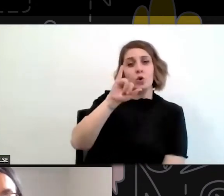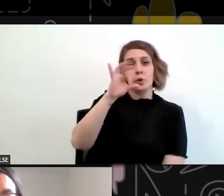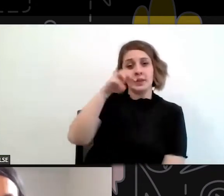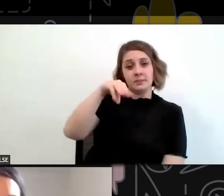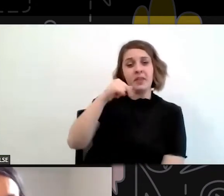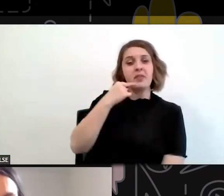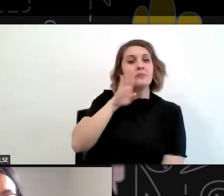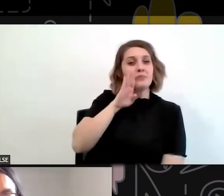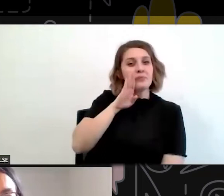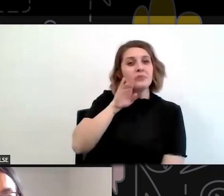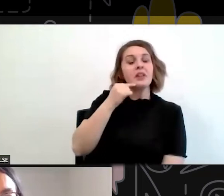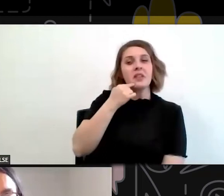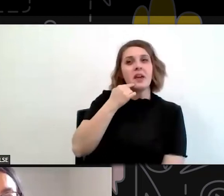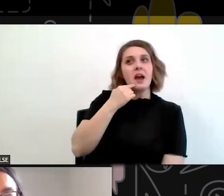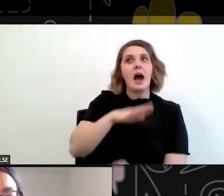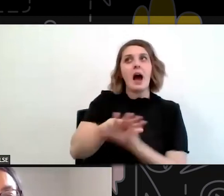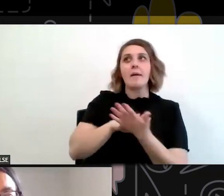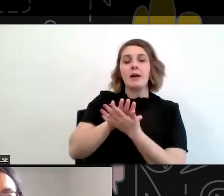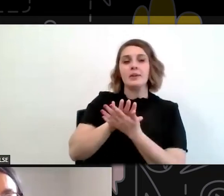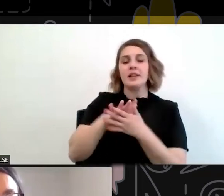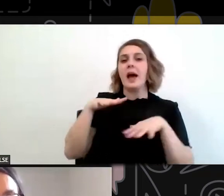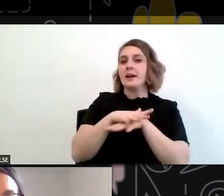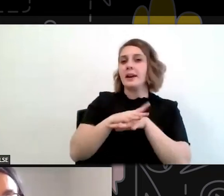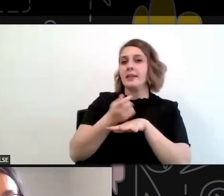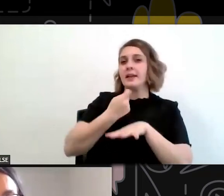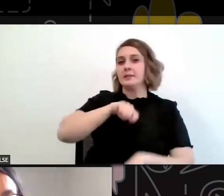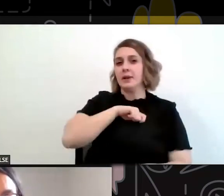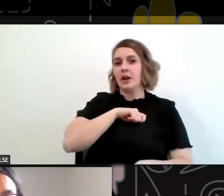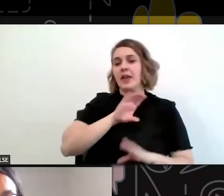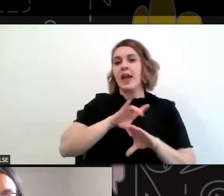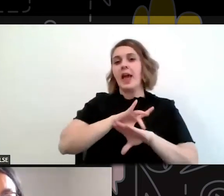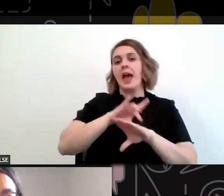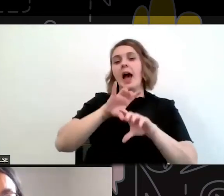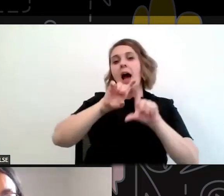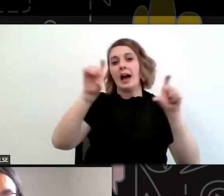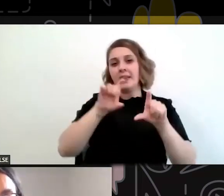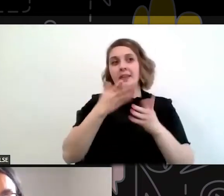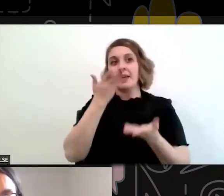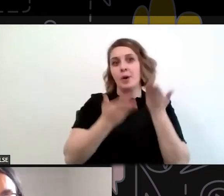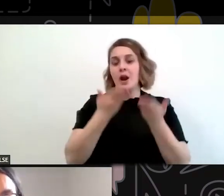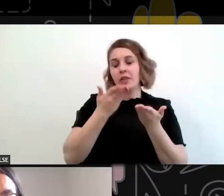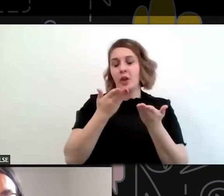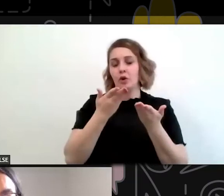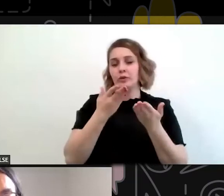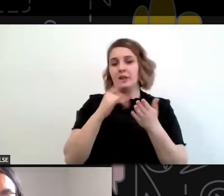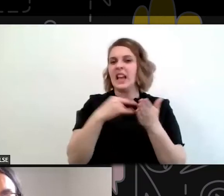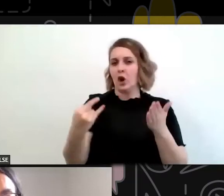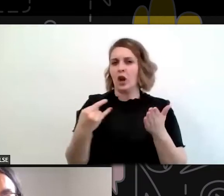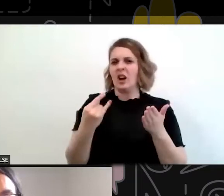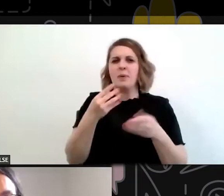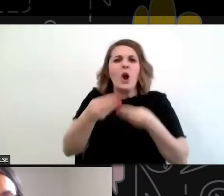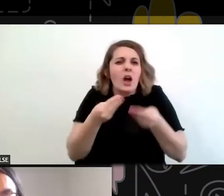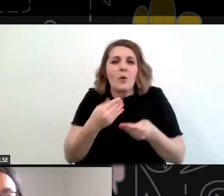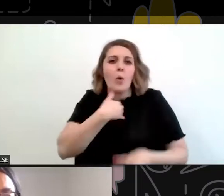hacemos referencia a esa red española de agencias de evaluación tecnológica, pero ¿qué son? ¿Qué trabajo realizáis